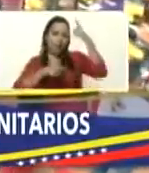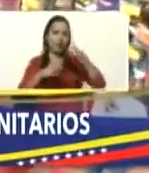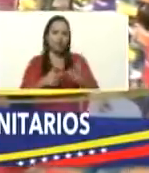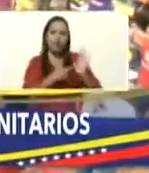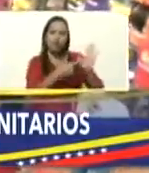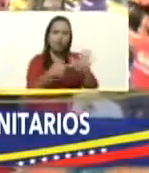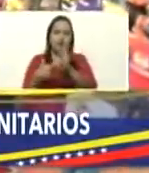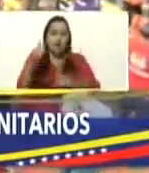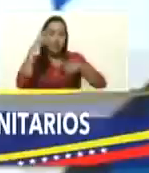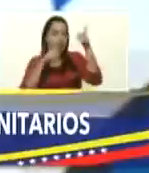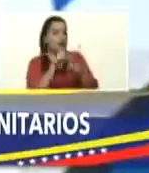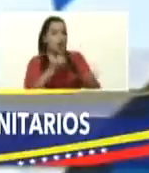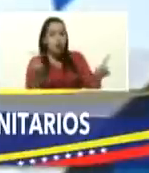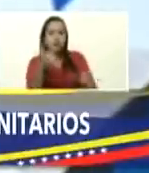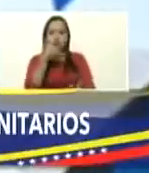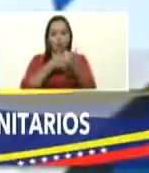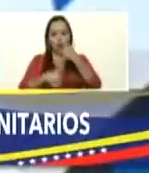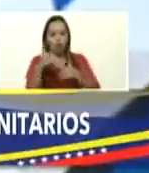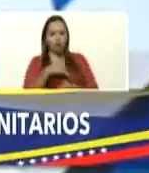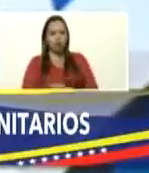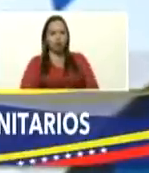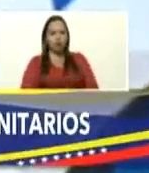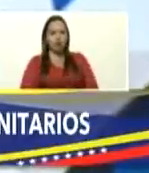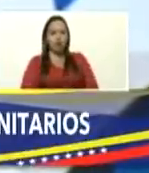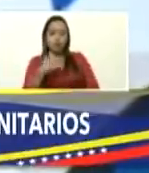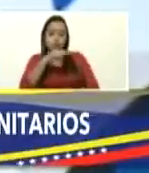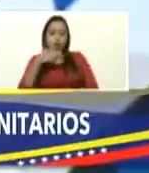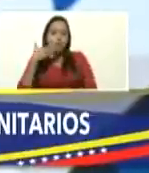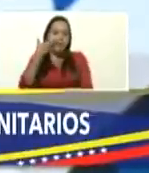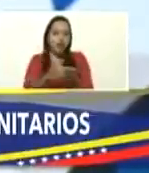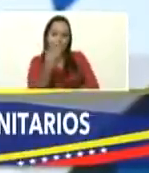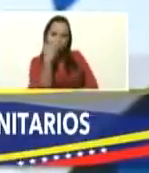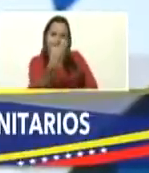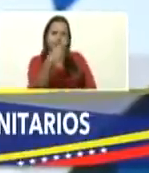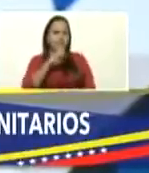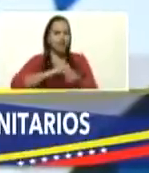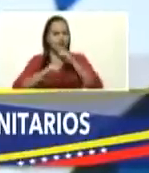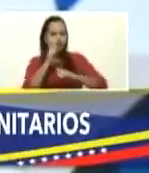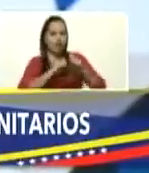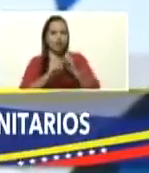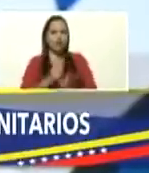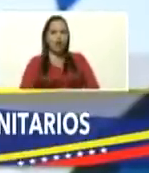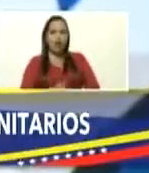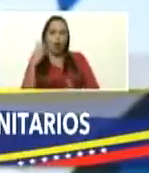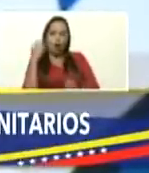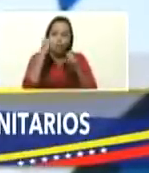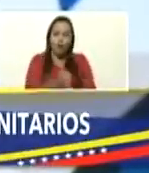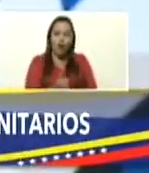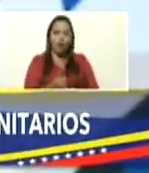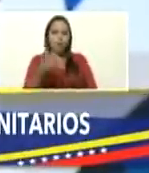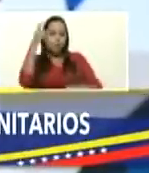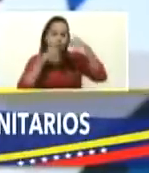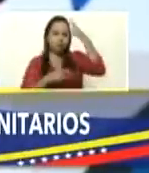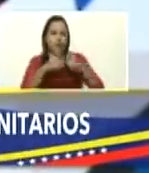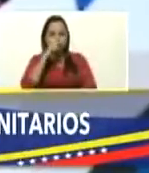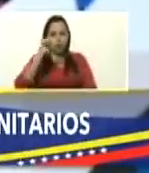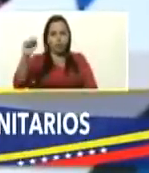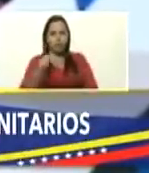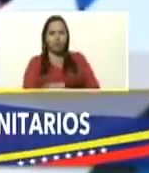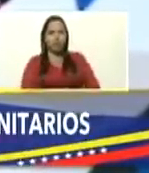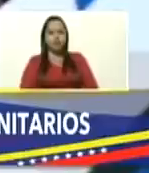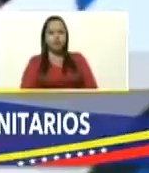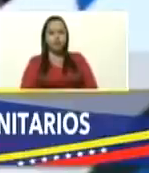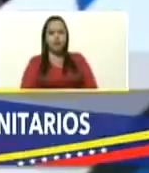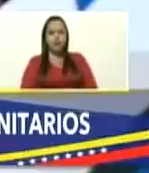demostrando que Chávez no se equivocó cuando nos pidió que frente a las dificultades confiáramos en Nicolás Maduro Moro. Bienvenido